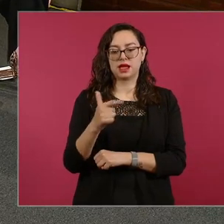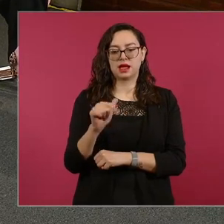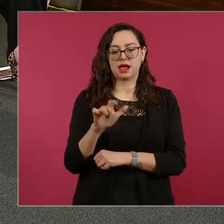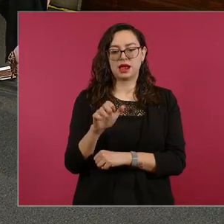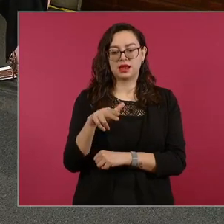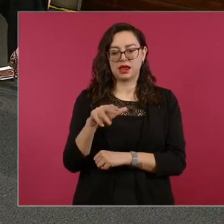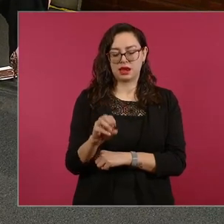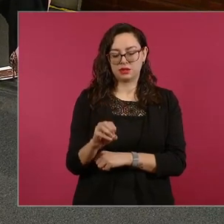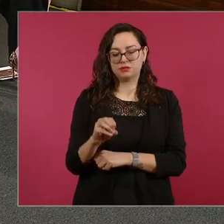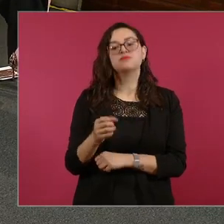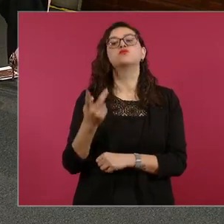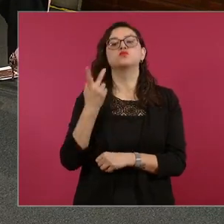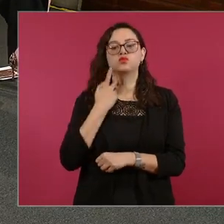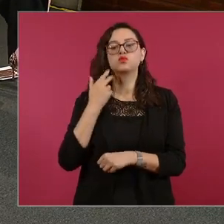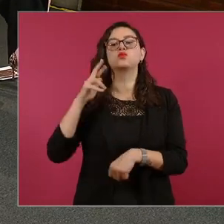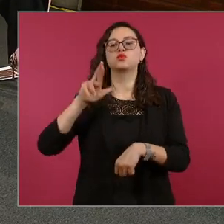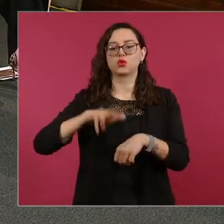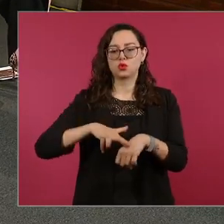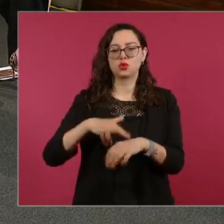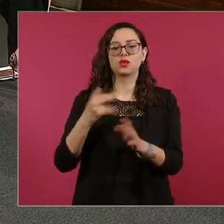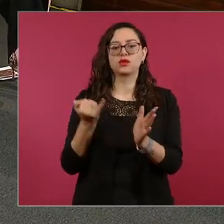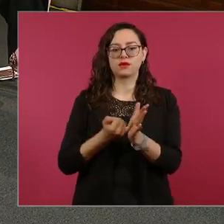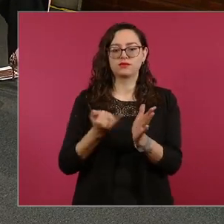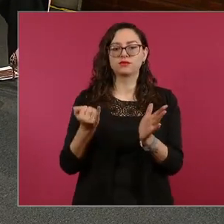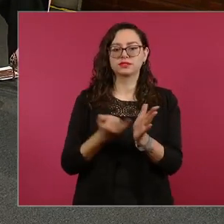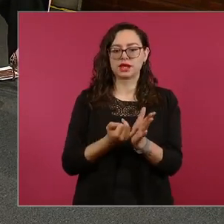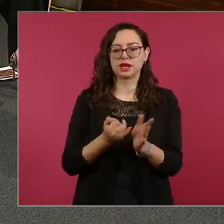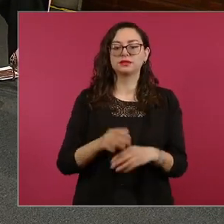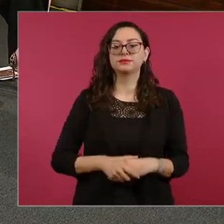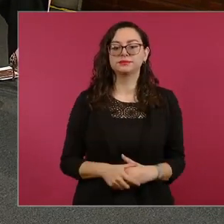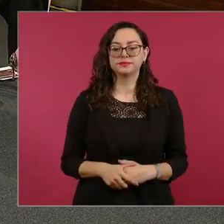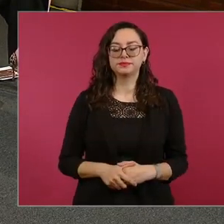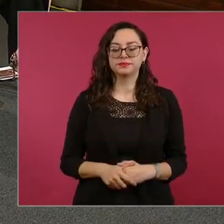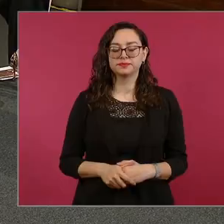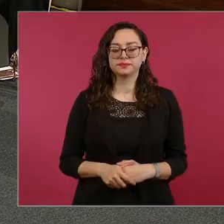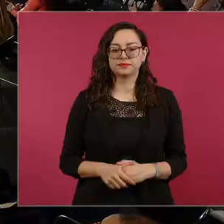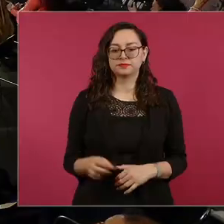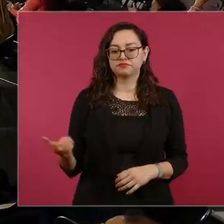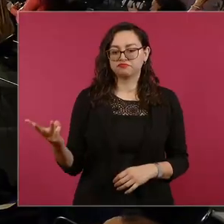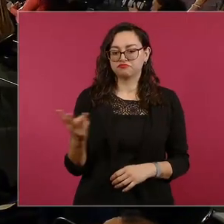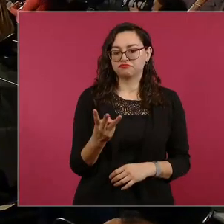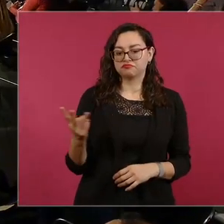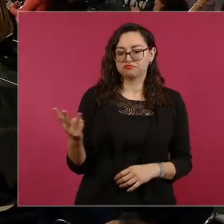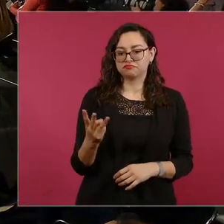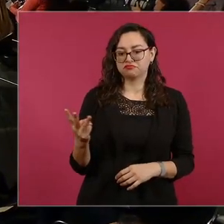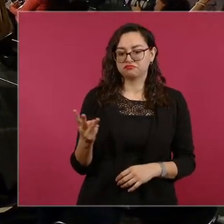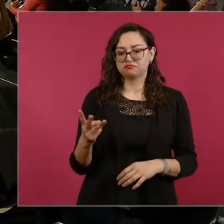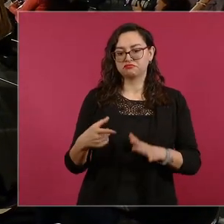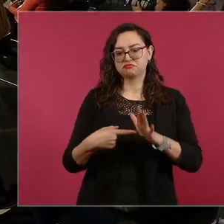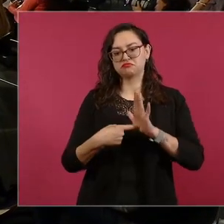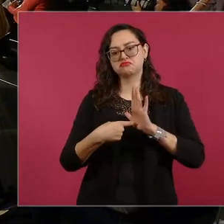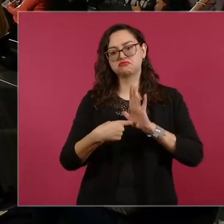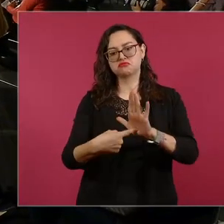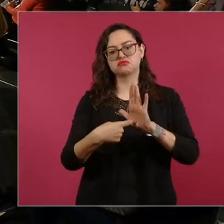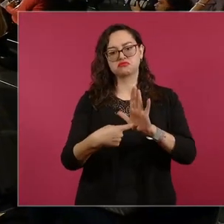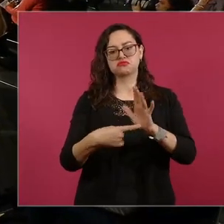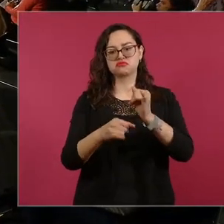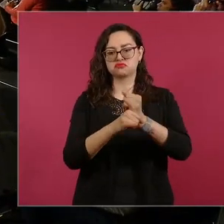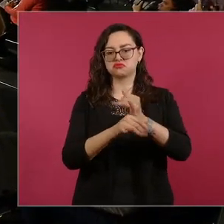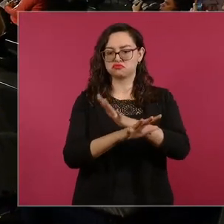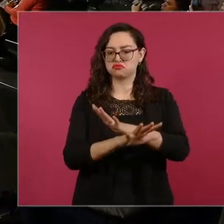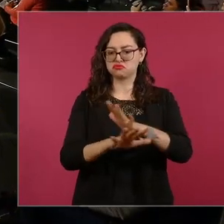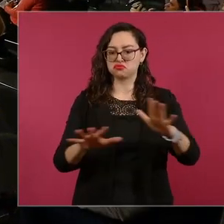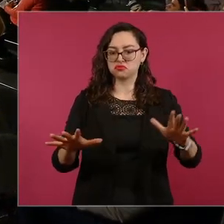ahora procuradora fiscal de la federación. Ellos van a informar,